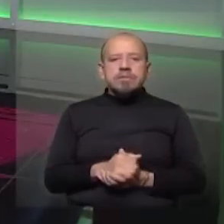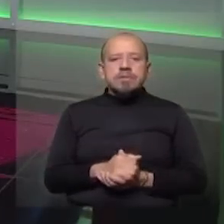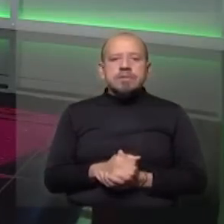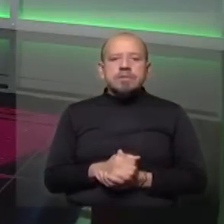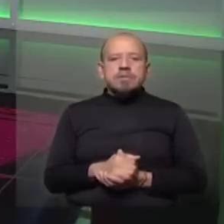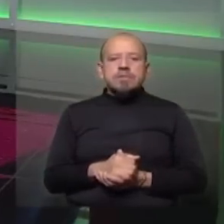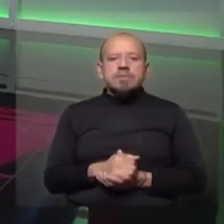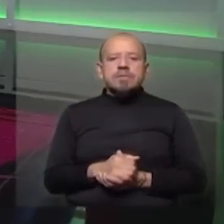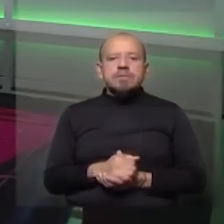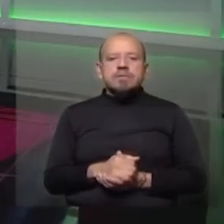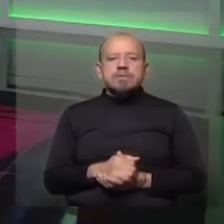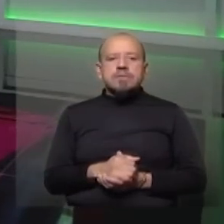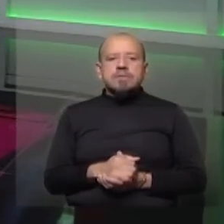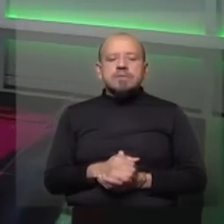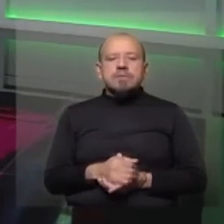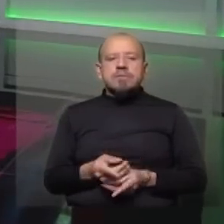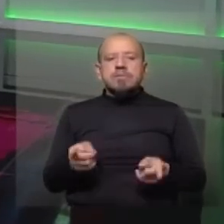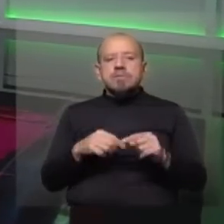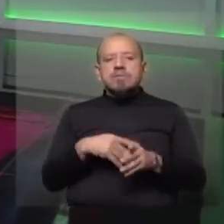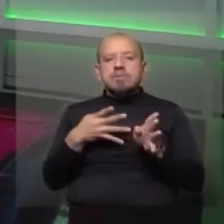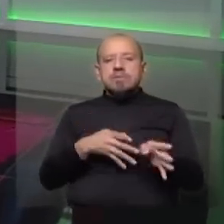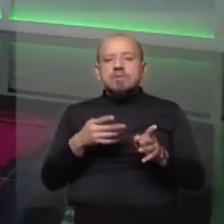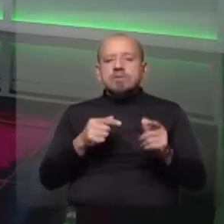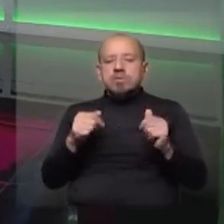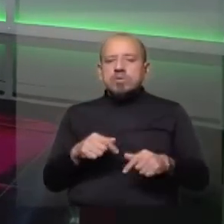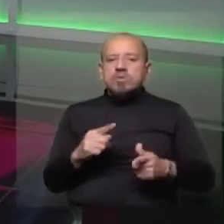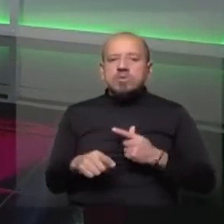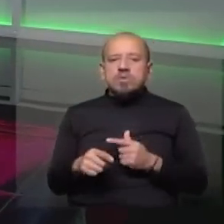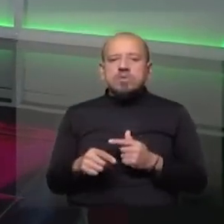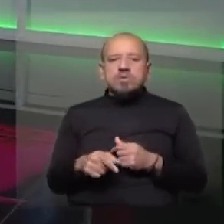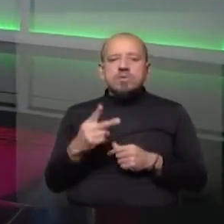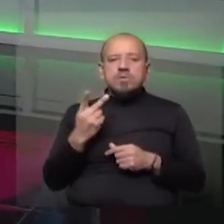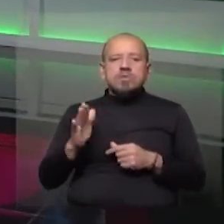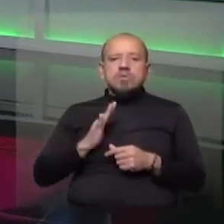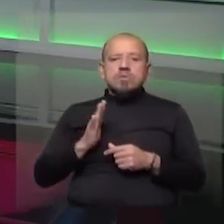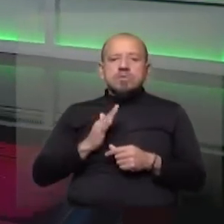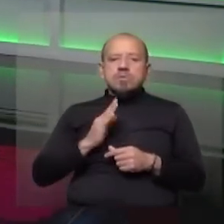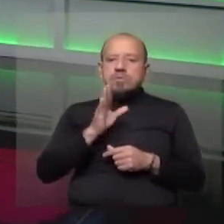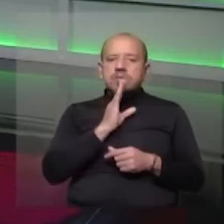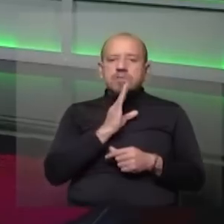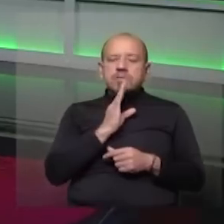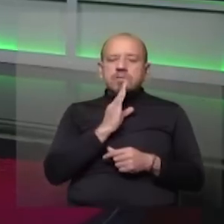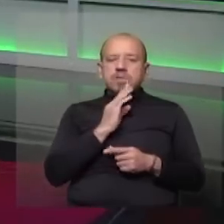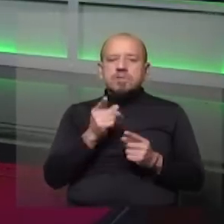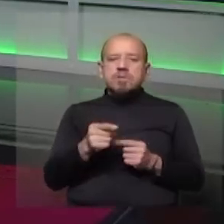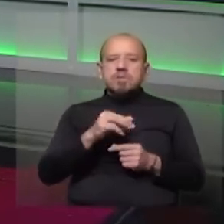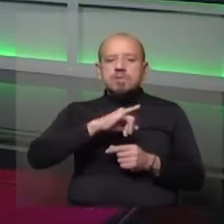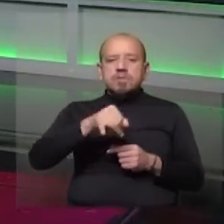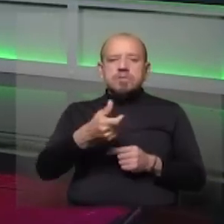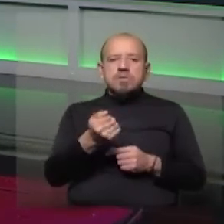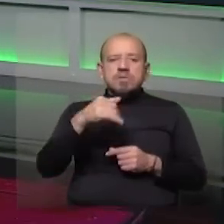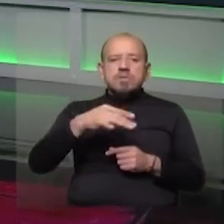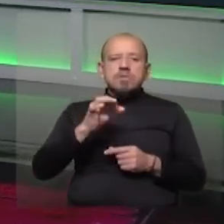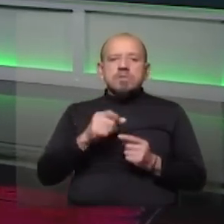volvemos al escenario de la guerra en Oriente medio hoy la novedad es que dos mujeres estadounidenses que eran Rehenes de jamás Fueron